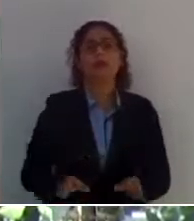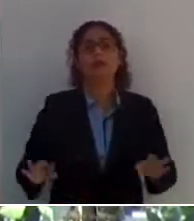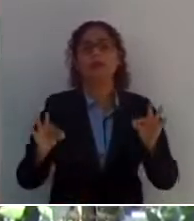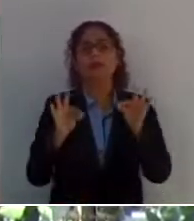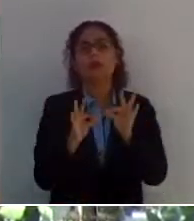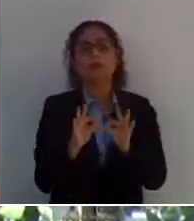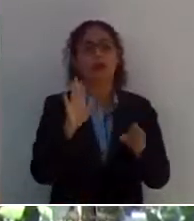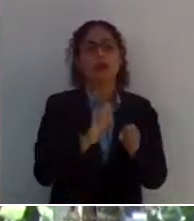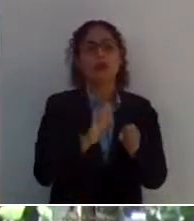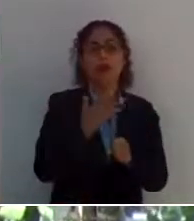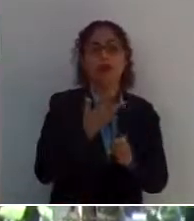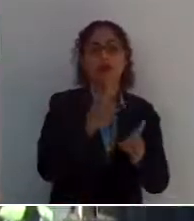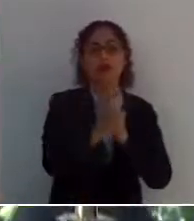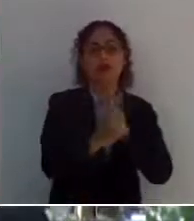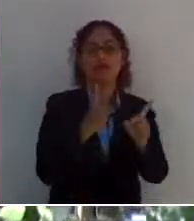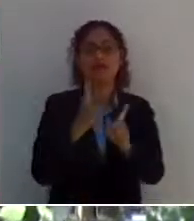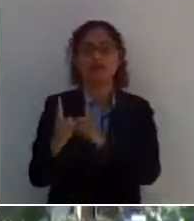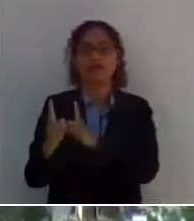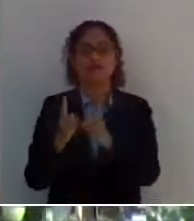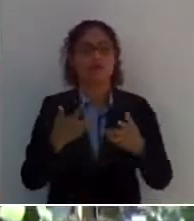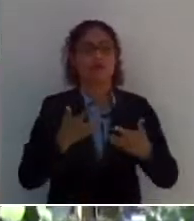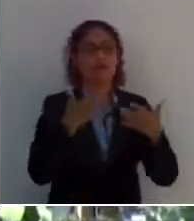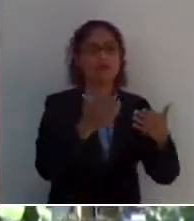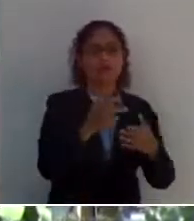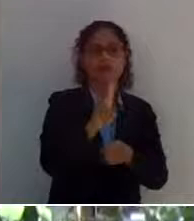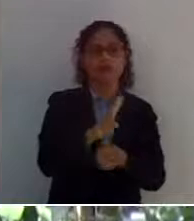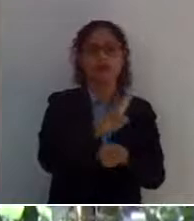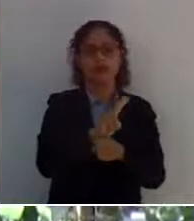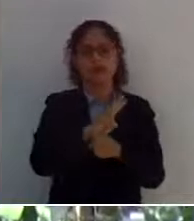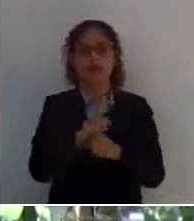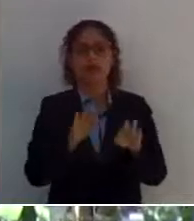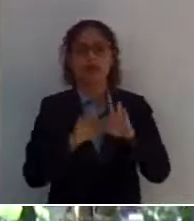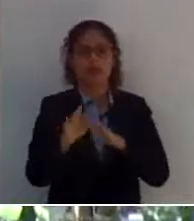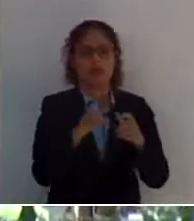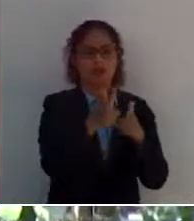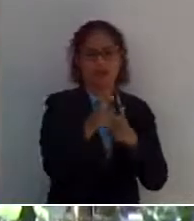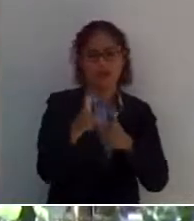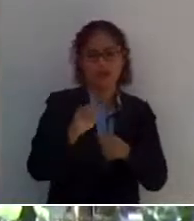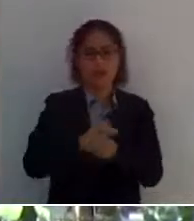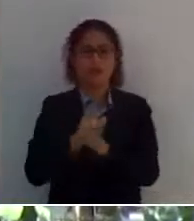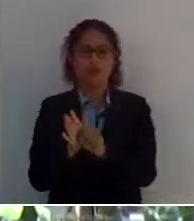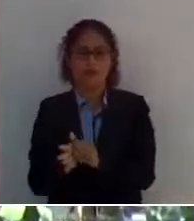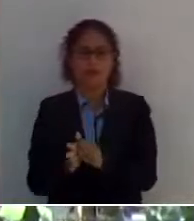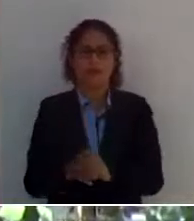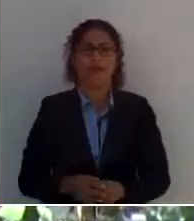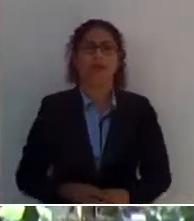al encontrarse llevando a cabo labores precisamente de combate a la pandemia.